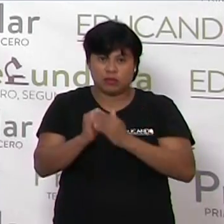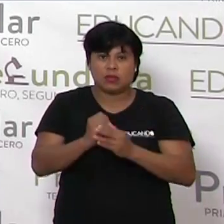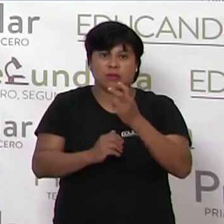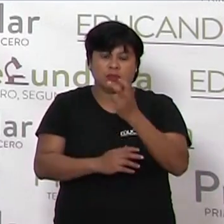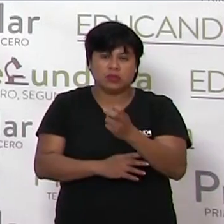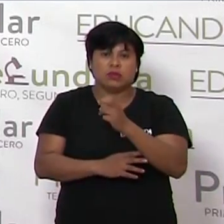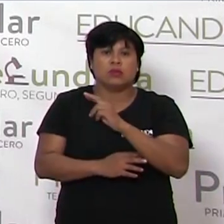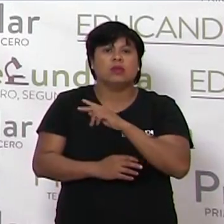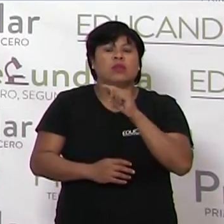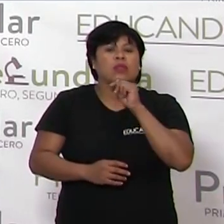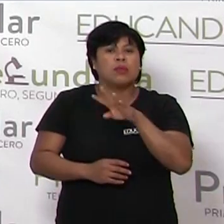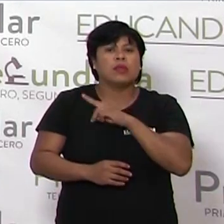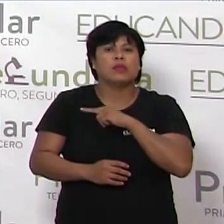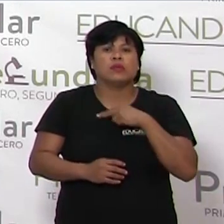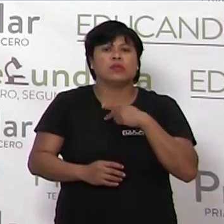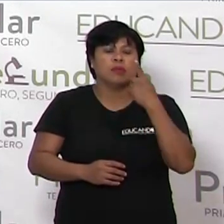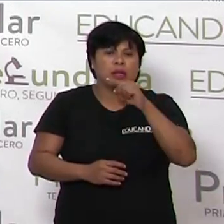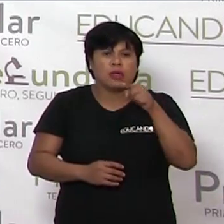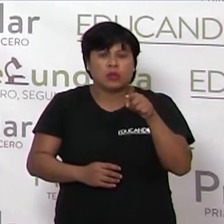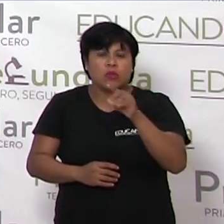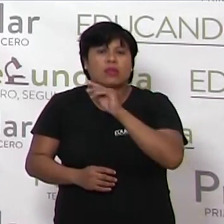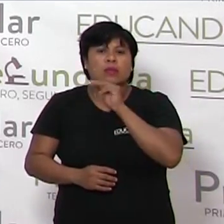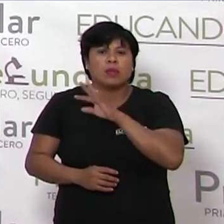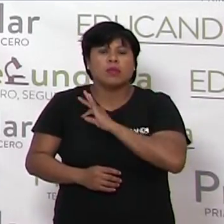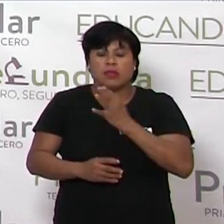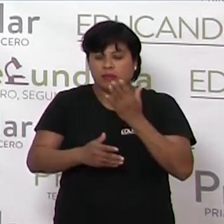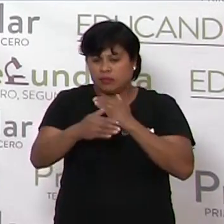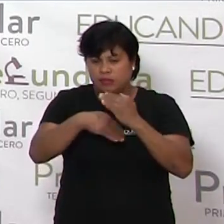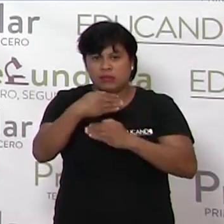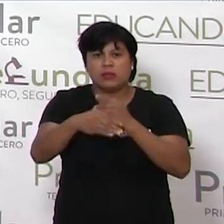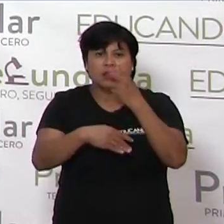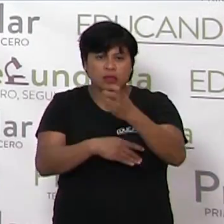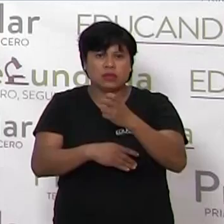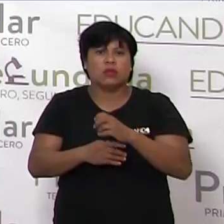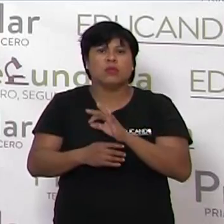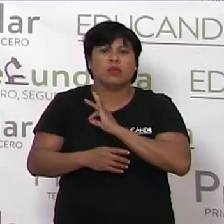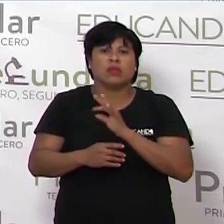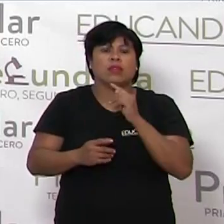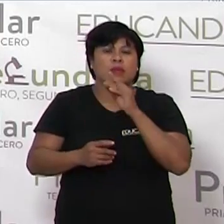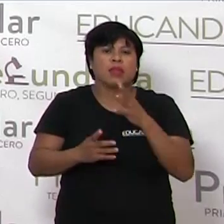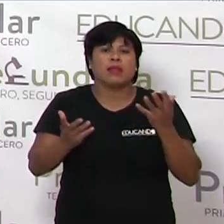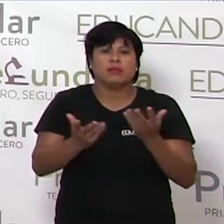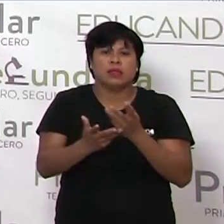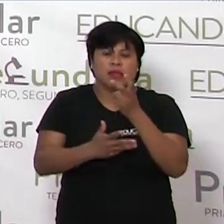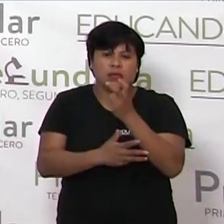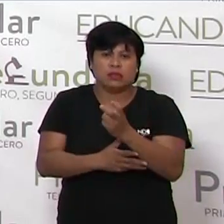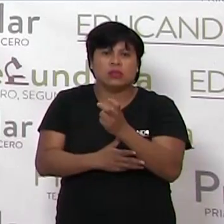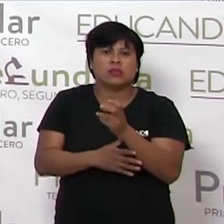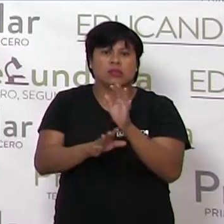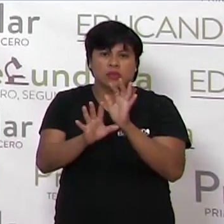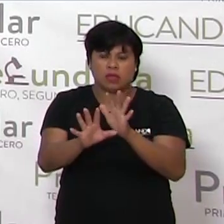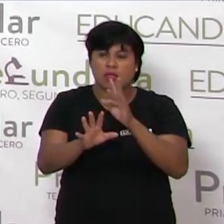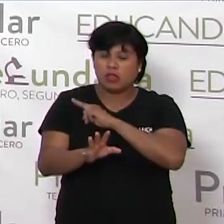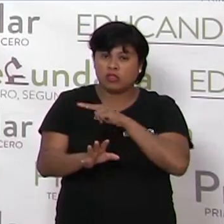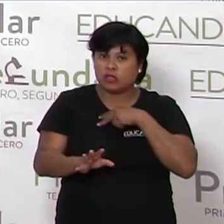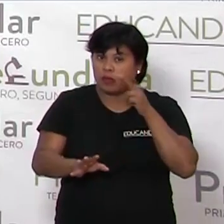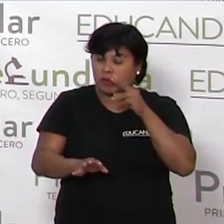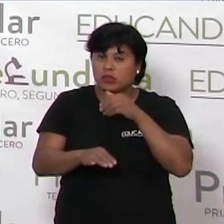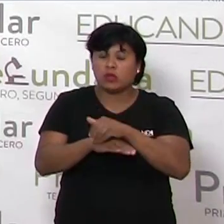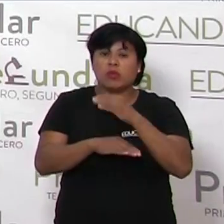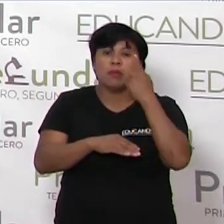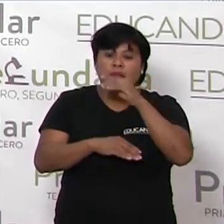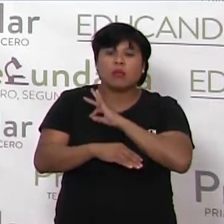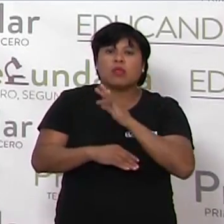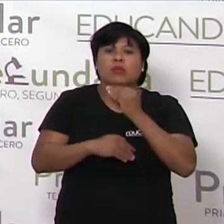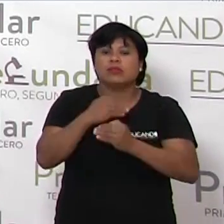si complementamos o dejamos también para que tú puedas desarrollar también estos algoritmos o puedas también bueno, ya